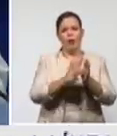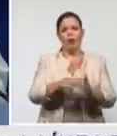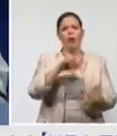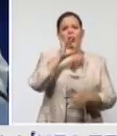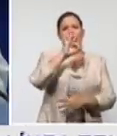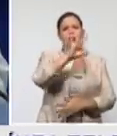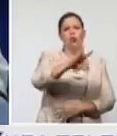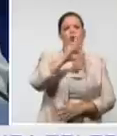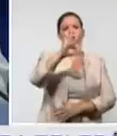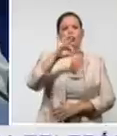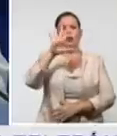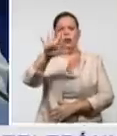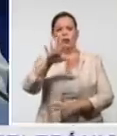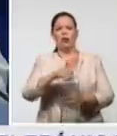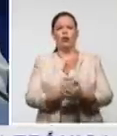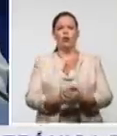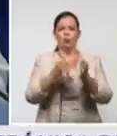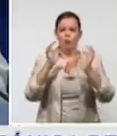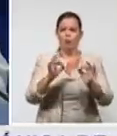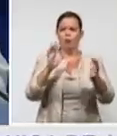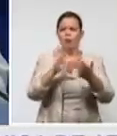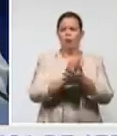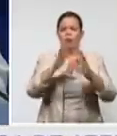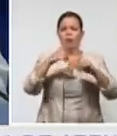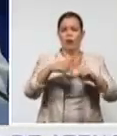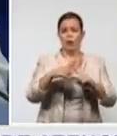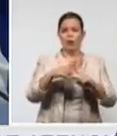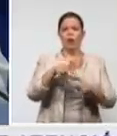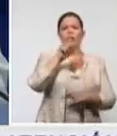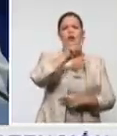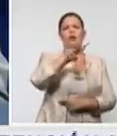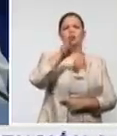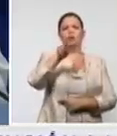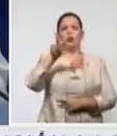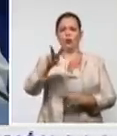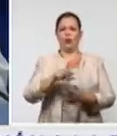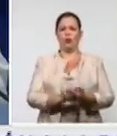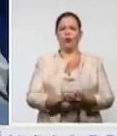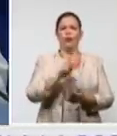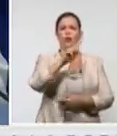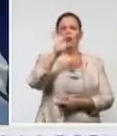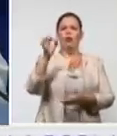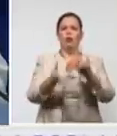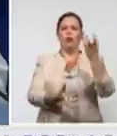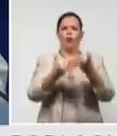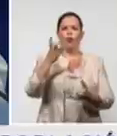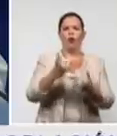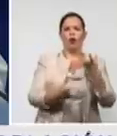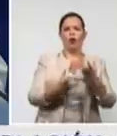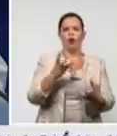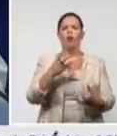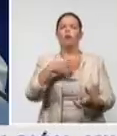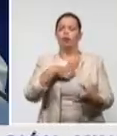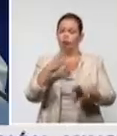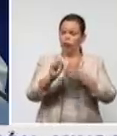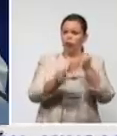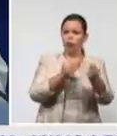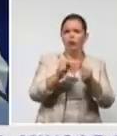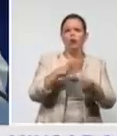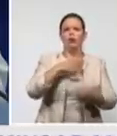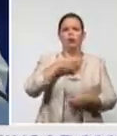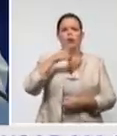2.885, de Matanza 122, Cienfuegos con una buena vigilancia